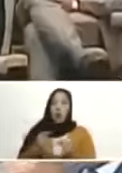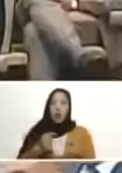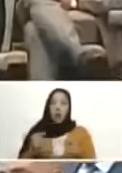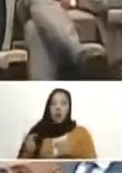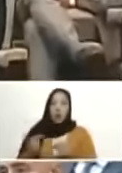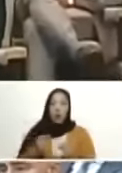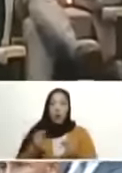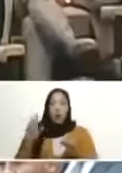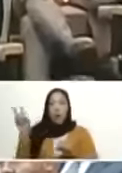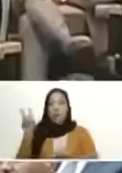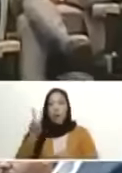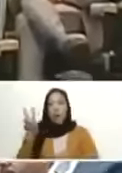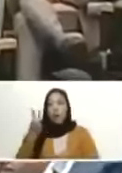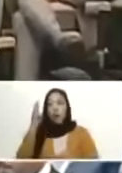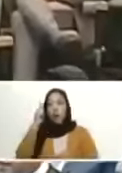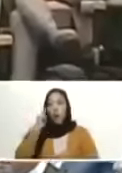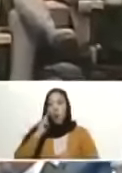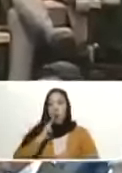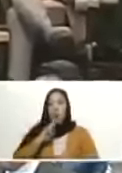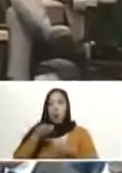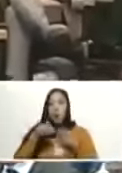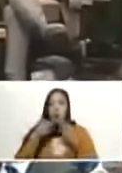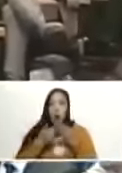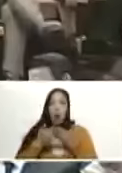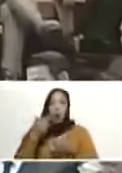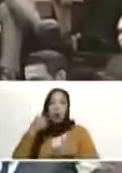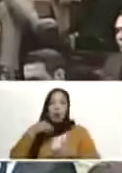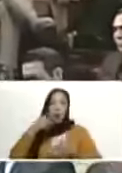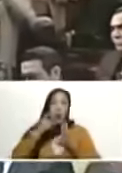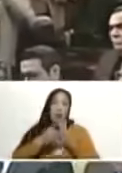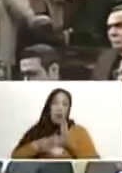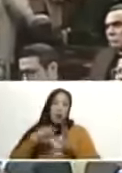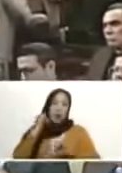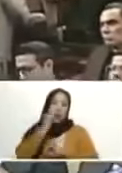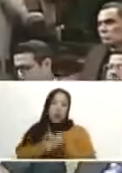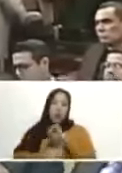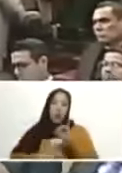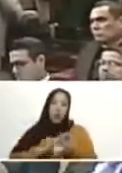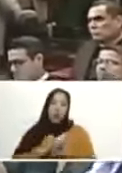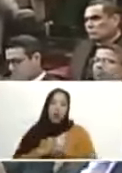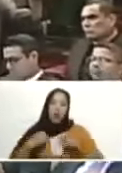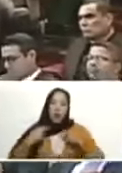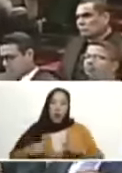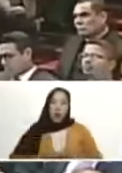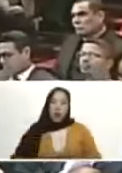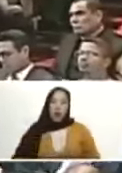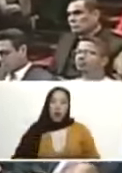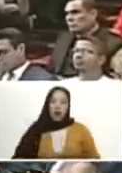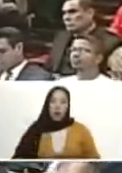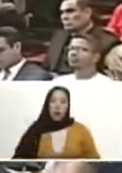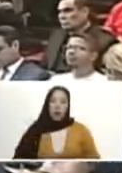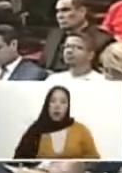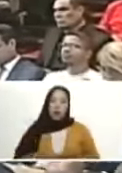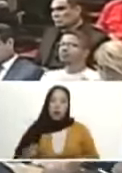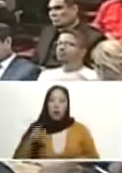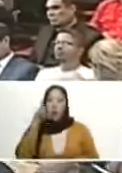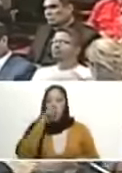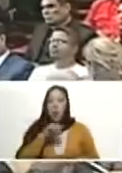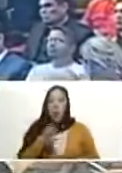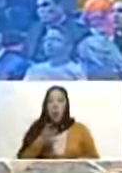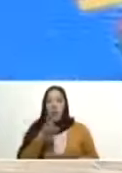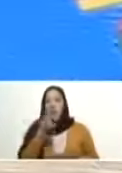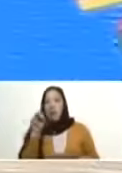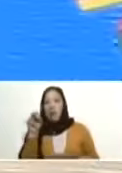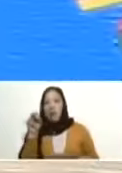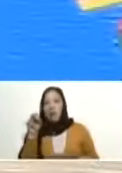Ya en Venezuela nuestro Bolívar había establecido el derecho internacional humanitario, ya por allá por la década de los